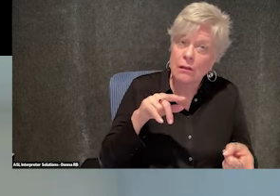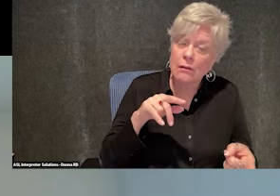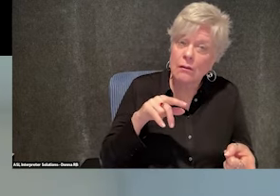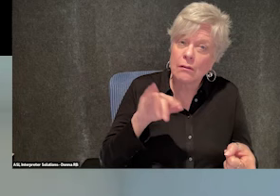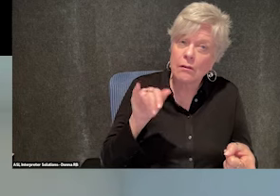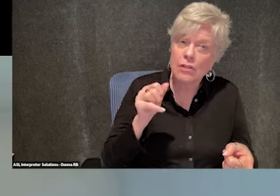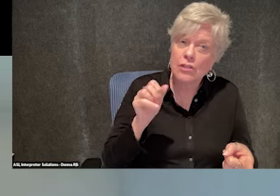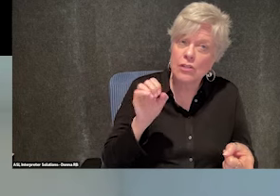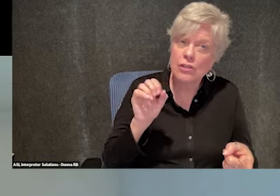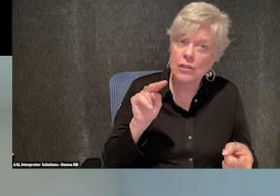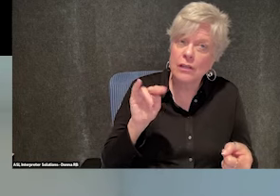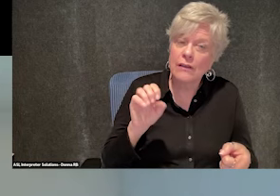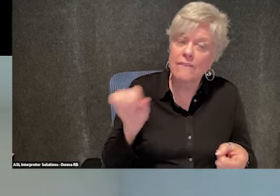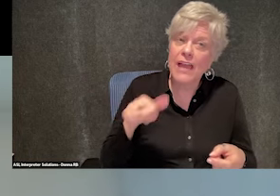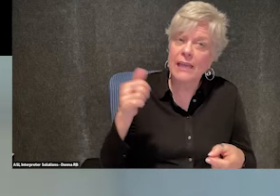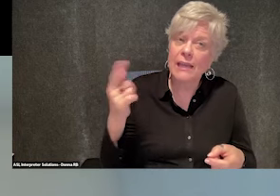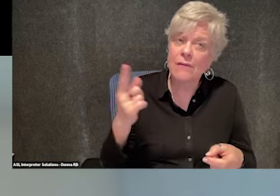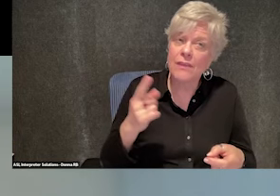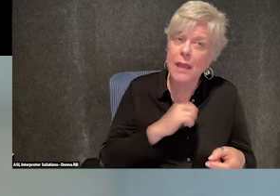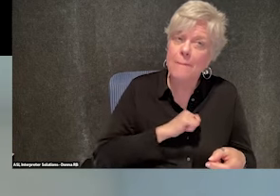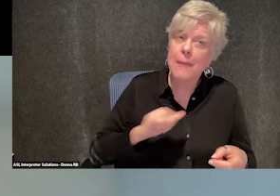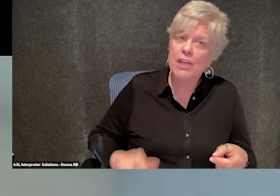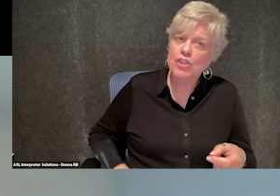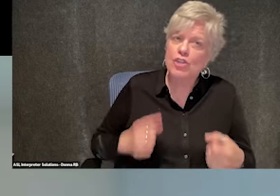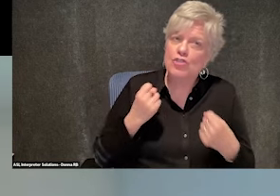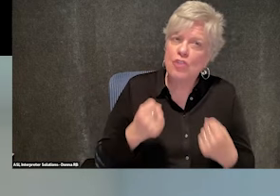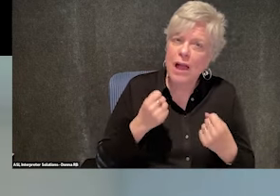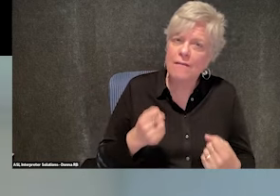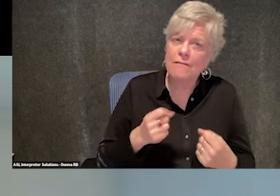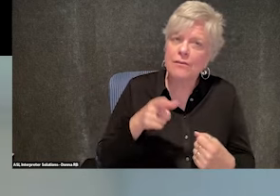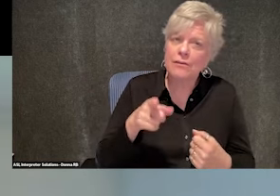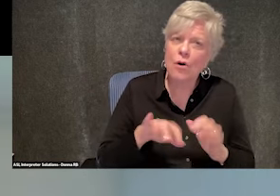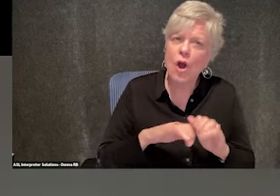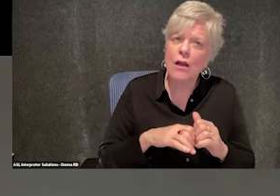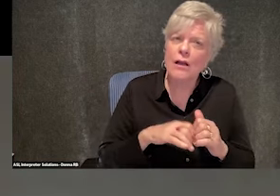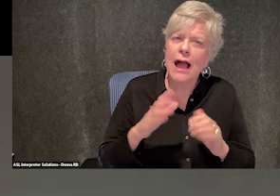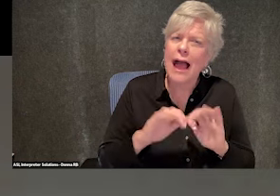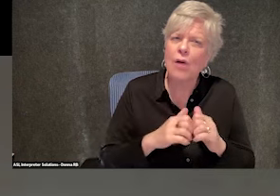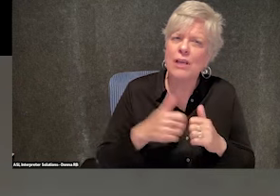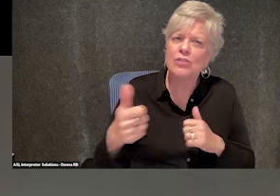No sé por qué no, yo creo que yo tengo una pregunta-respuesta diferente.